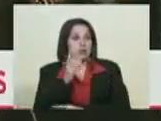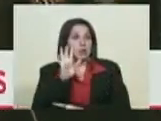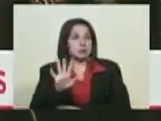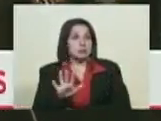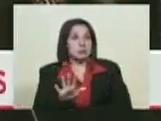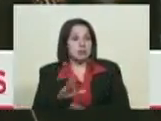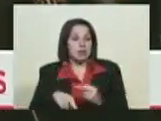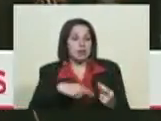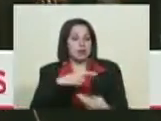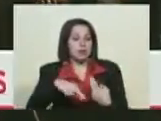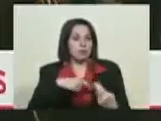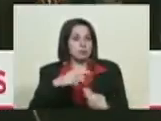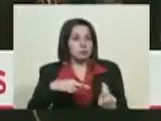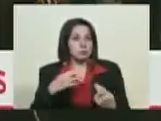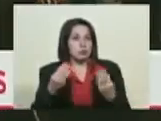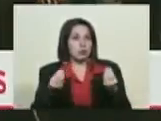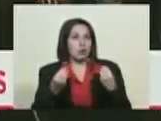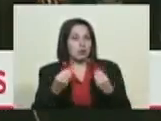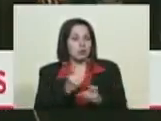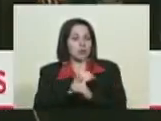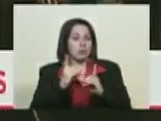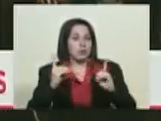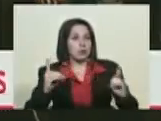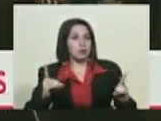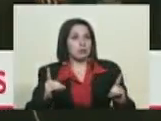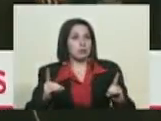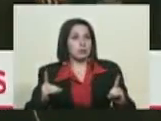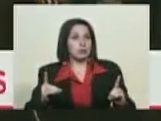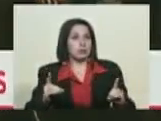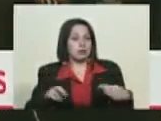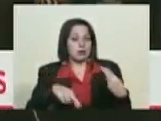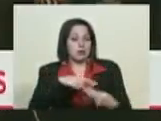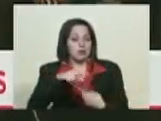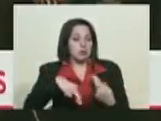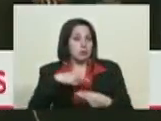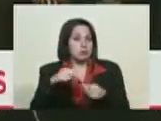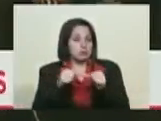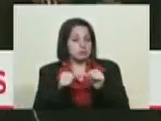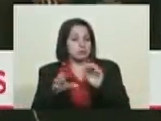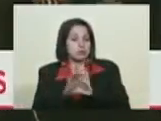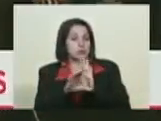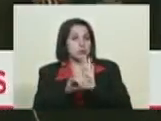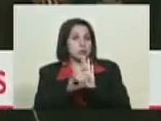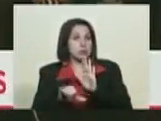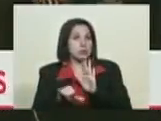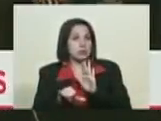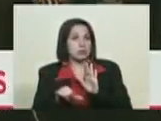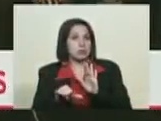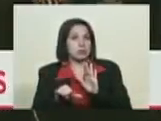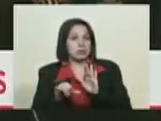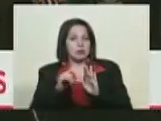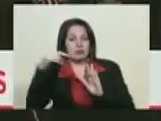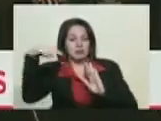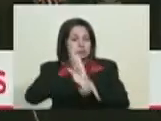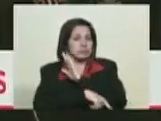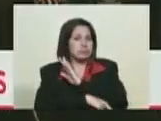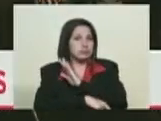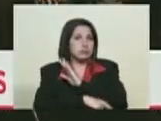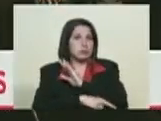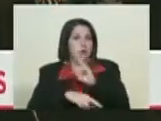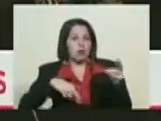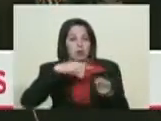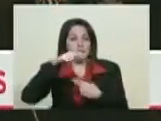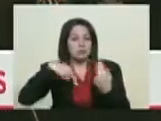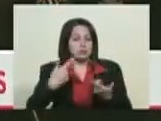Nuestra revolución es una revolución democrática. Es una revolución constituyente desde su médula. Es una revolución